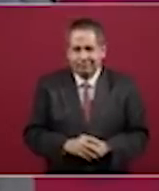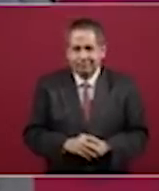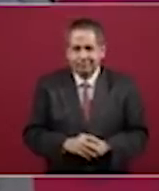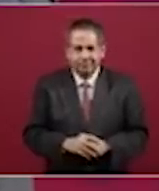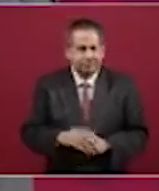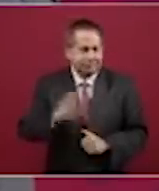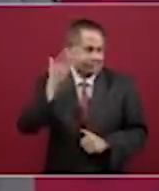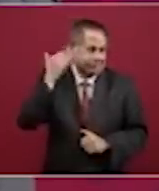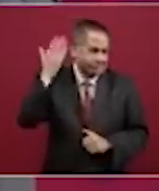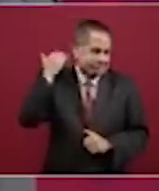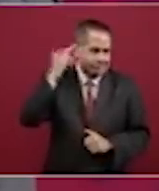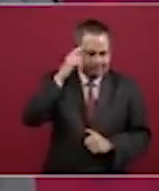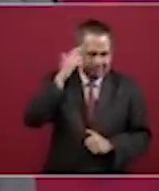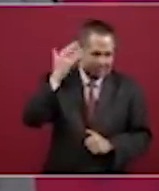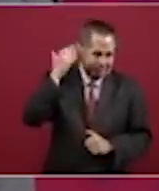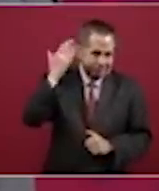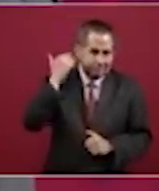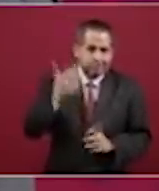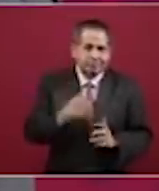Como era